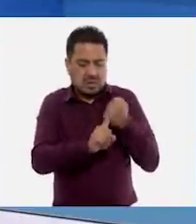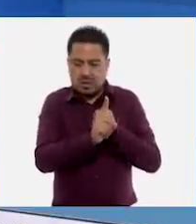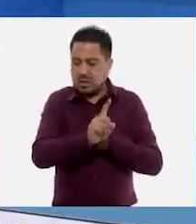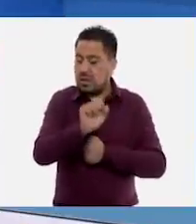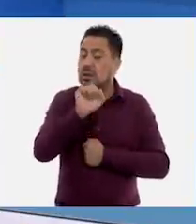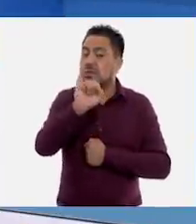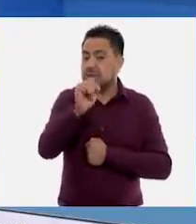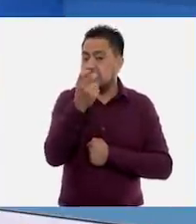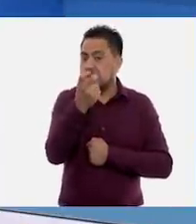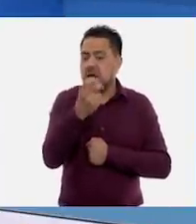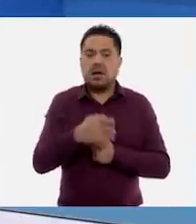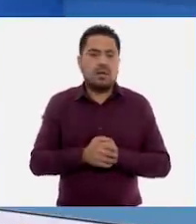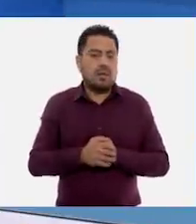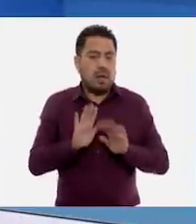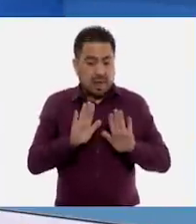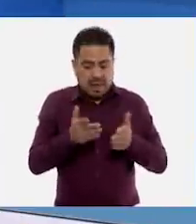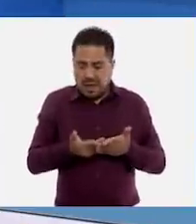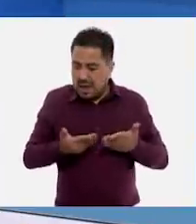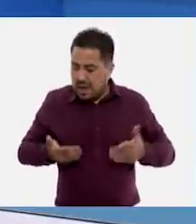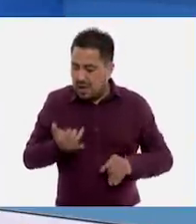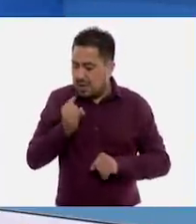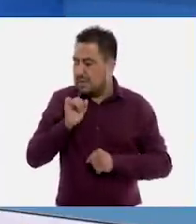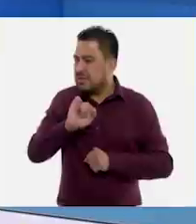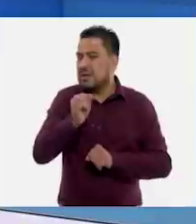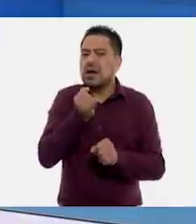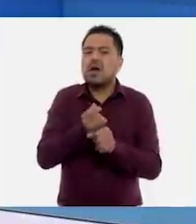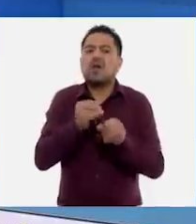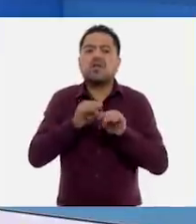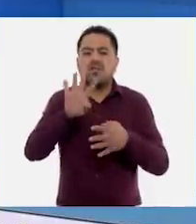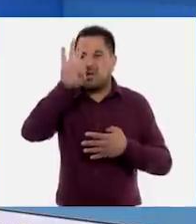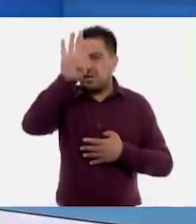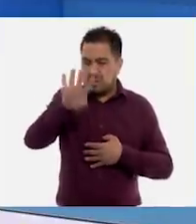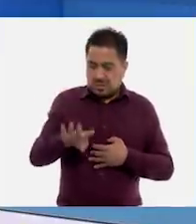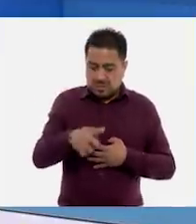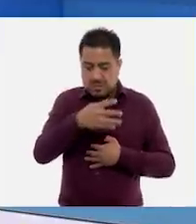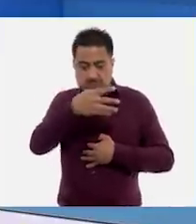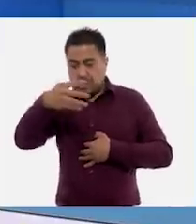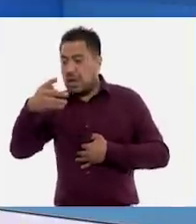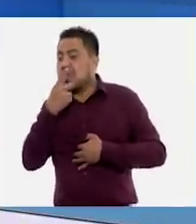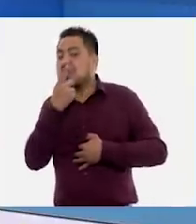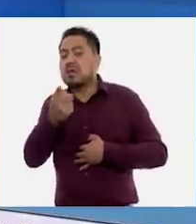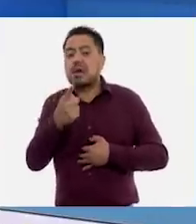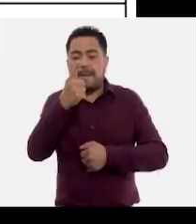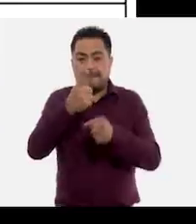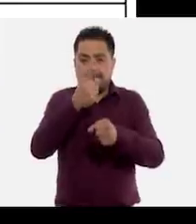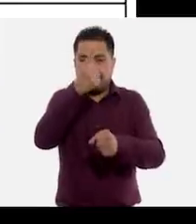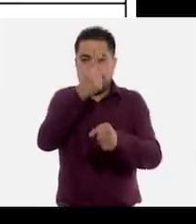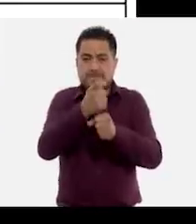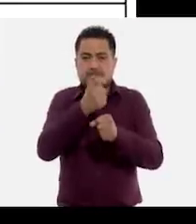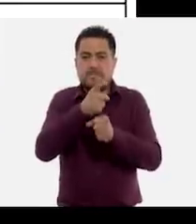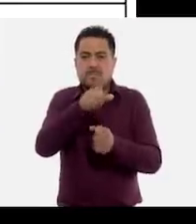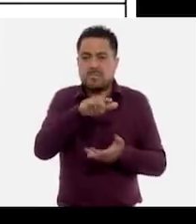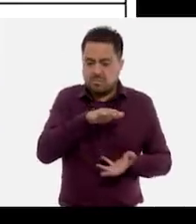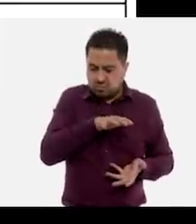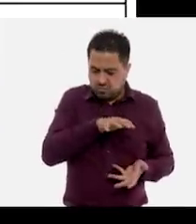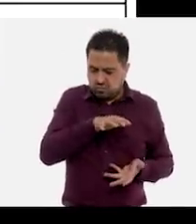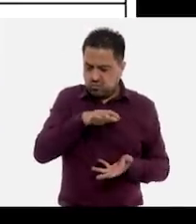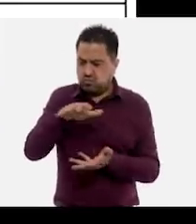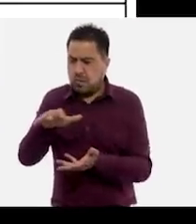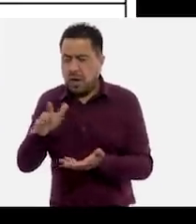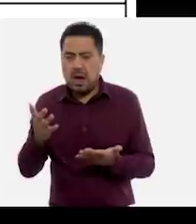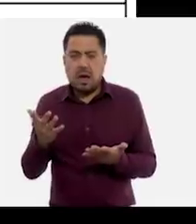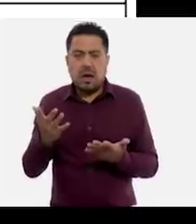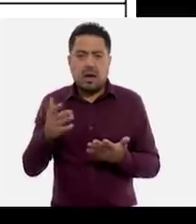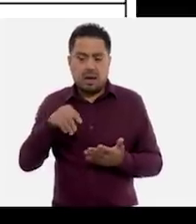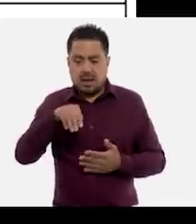sí. Ahora sí, aquí la información de la tabla dice que en la primera entrega que le hicieron